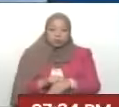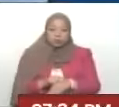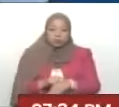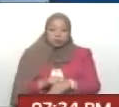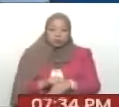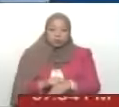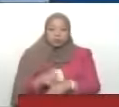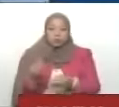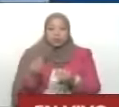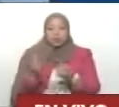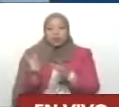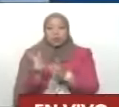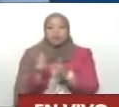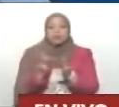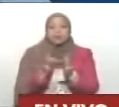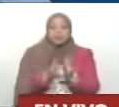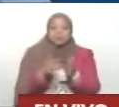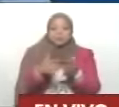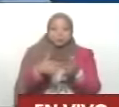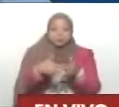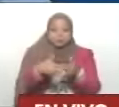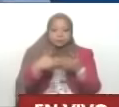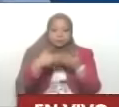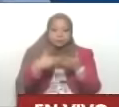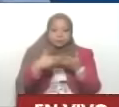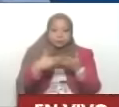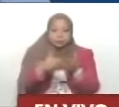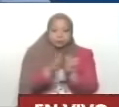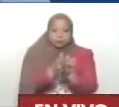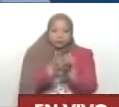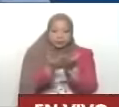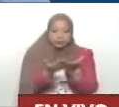Y la Biblia dice